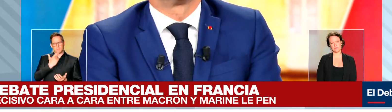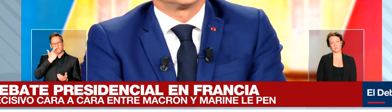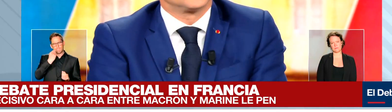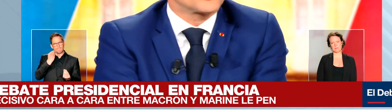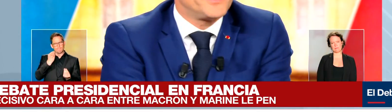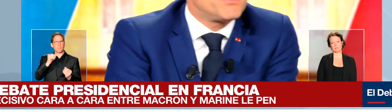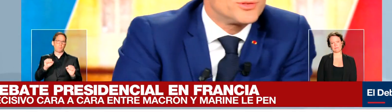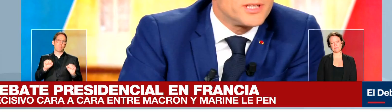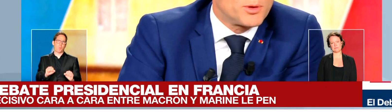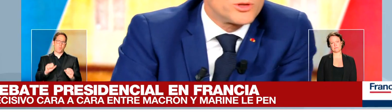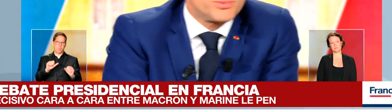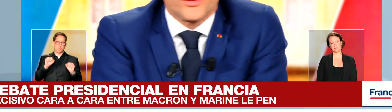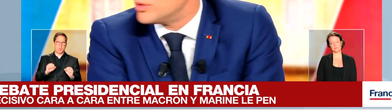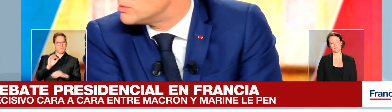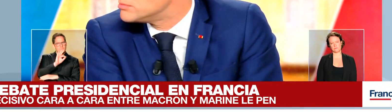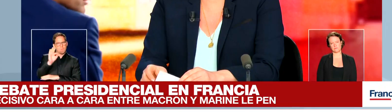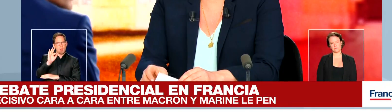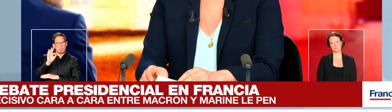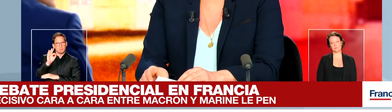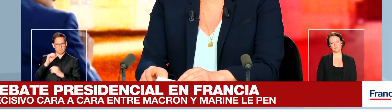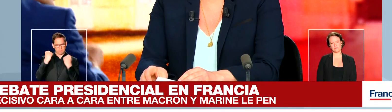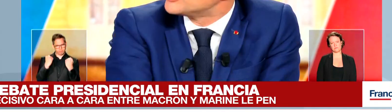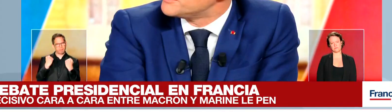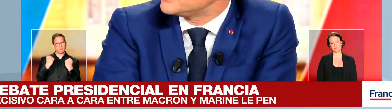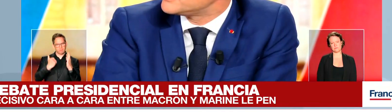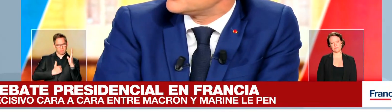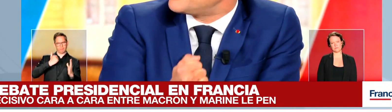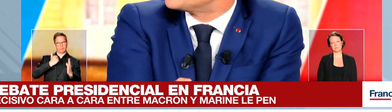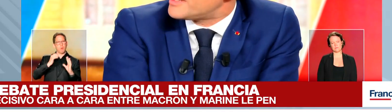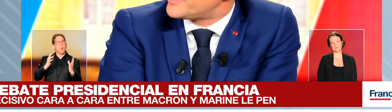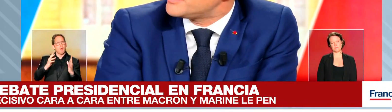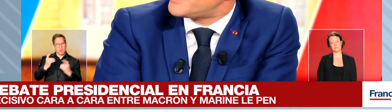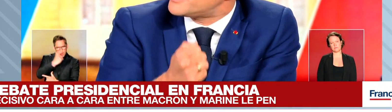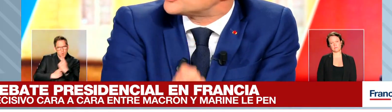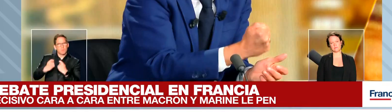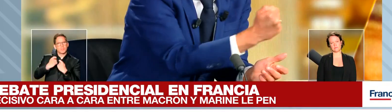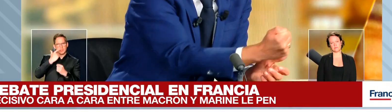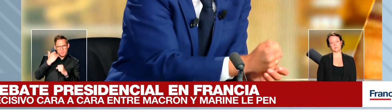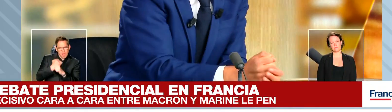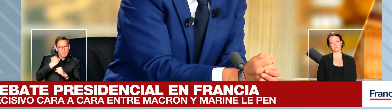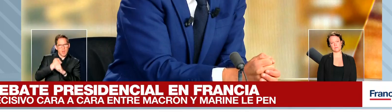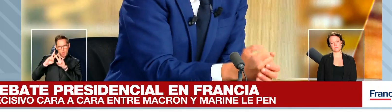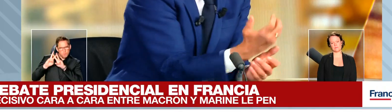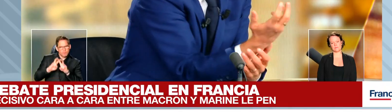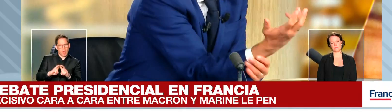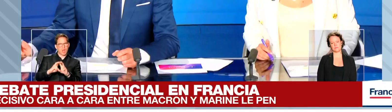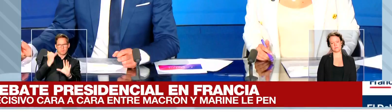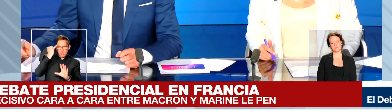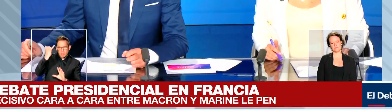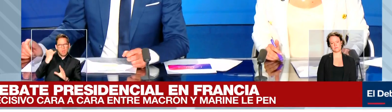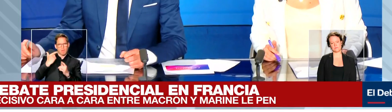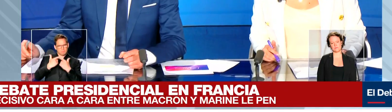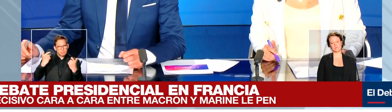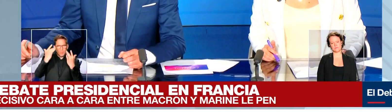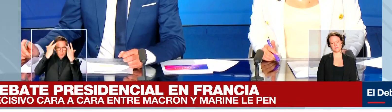Debemos y podemos darle, hacer que nuestro país sea más fuerte y más independiente por su economía, por el trabajo, por la innovación y la